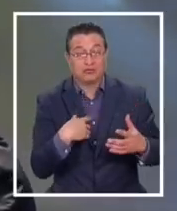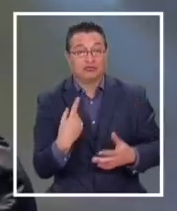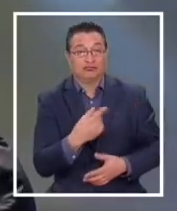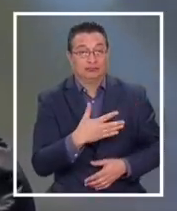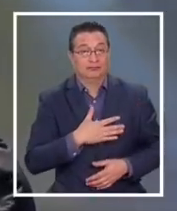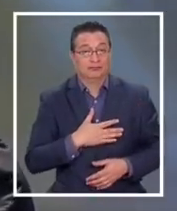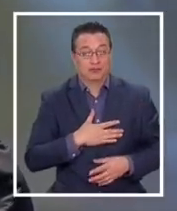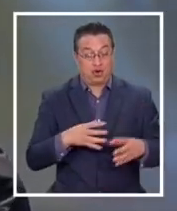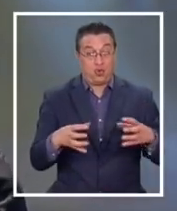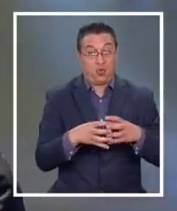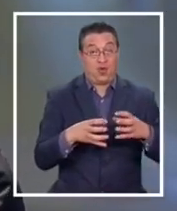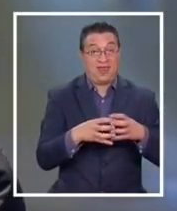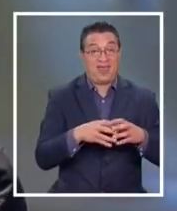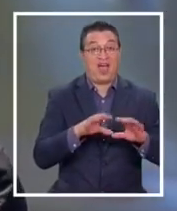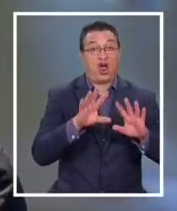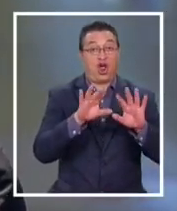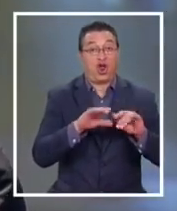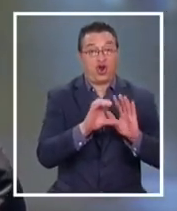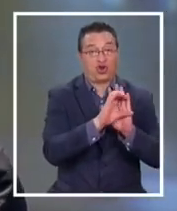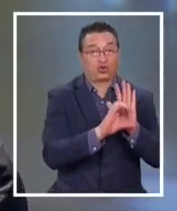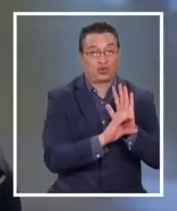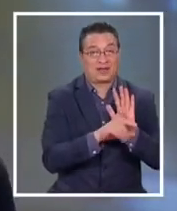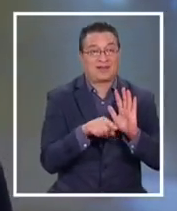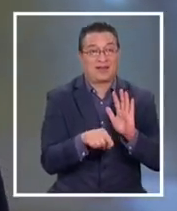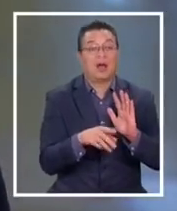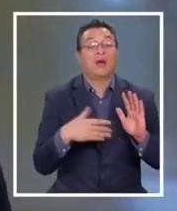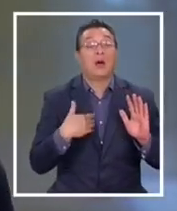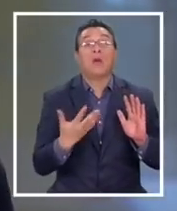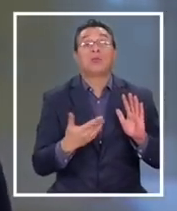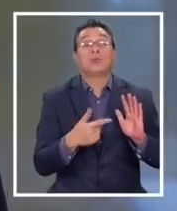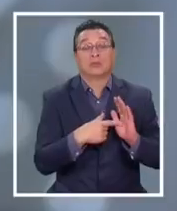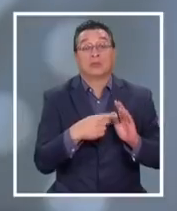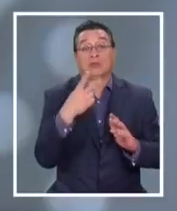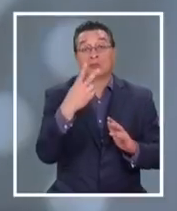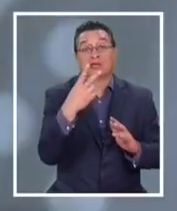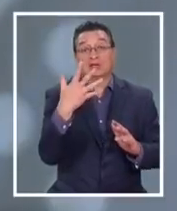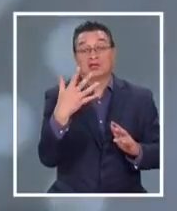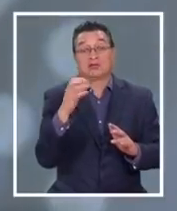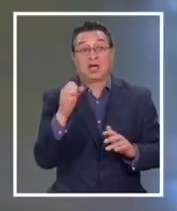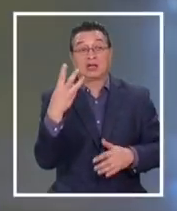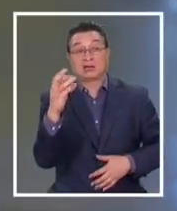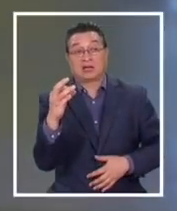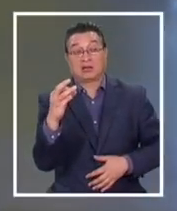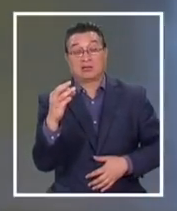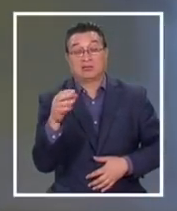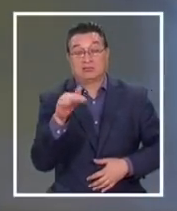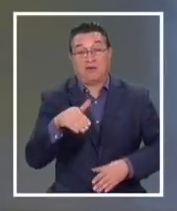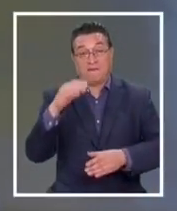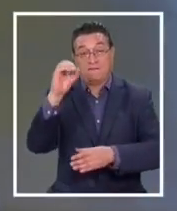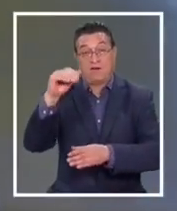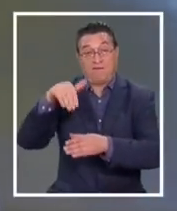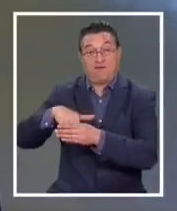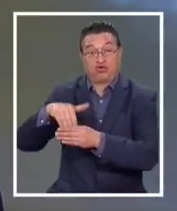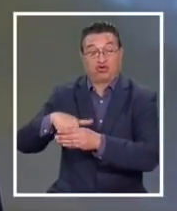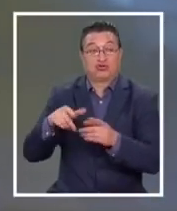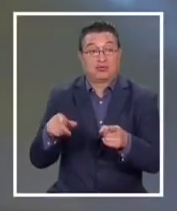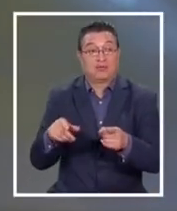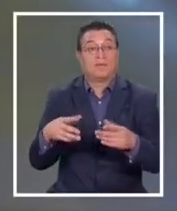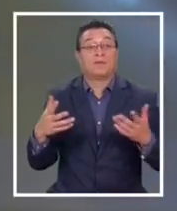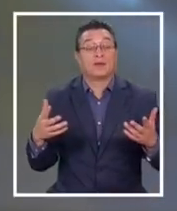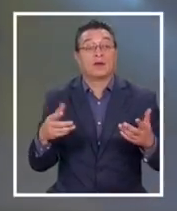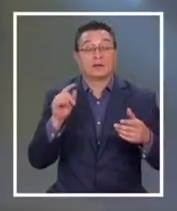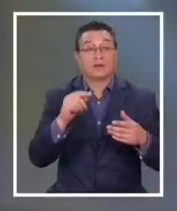nosotros, la unidad constituyente. Porque yo creo que vamos a tener entre el 25 y el 30% de los votos. Y